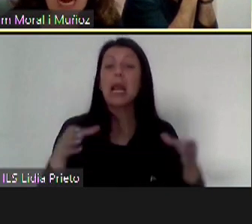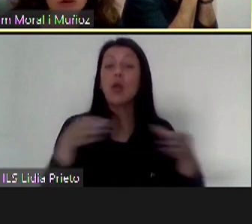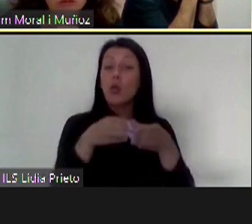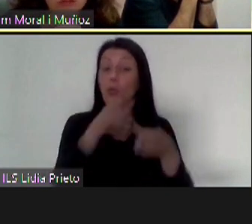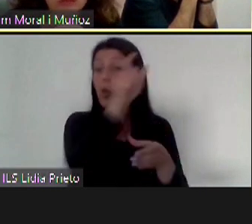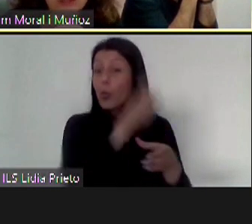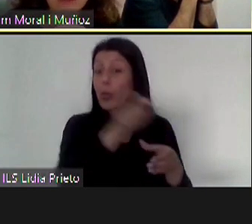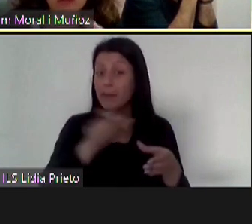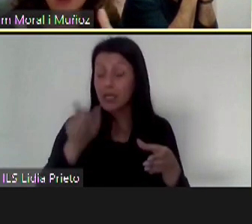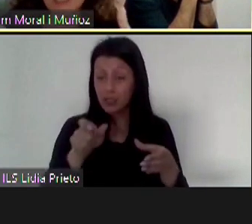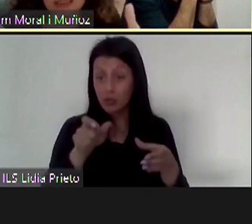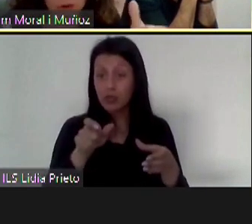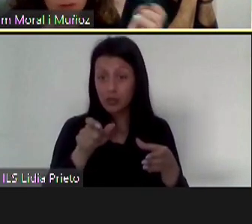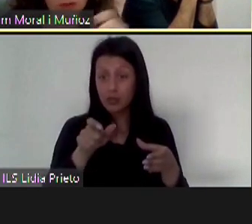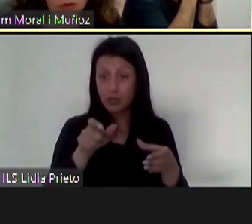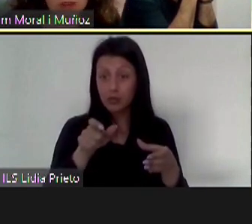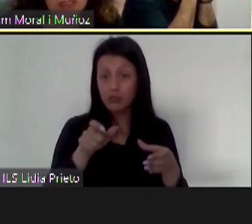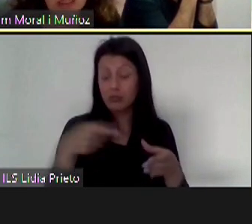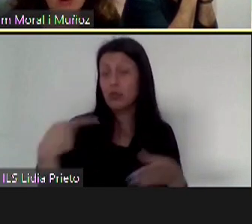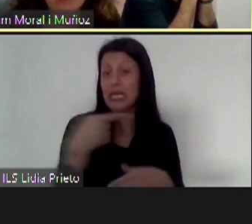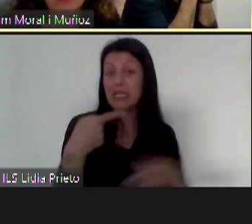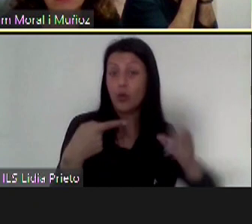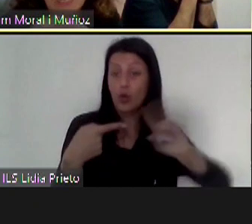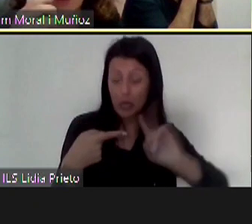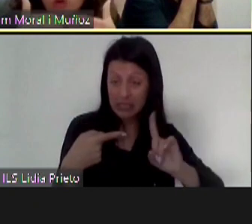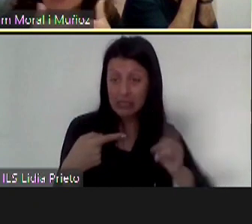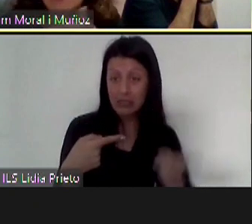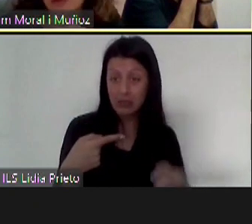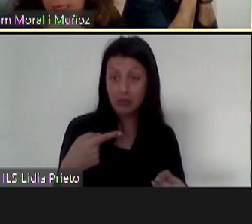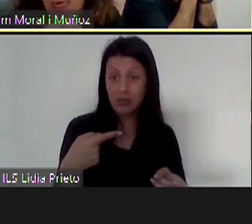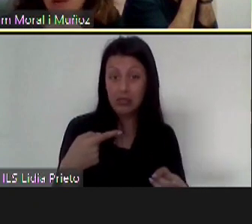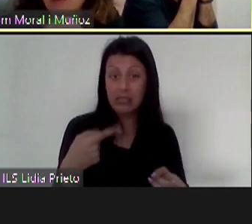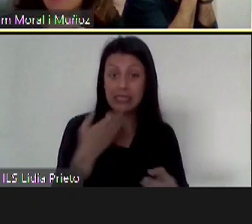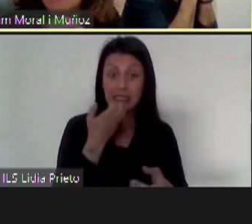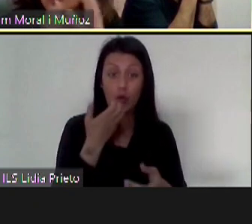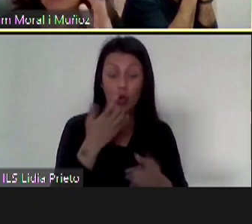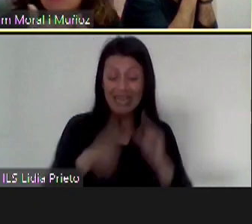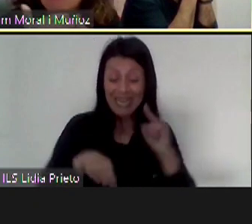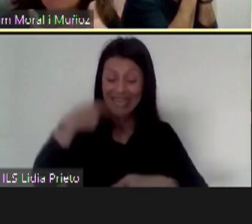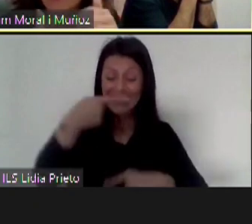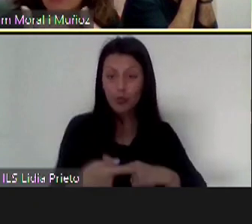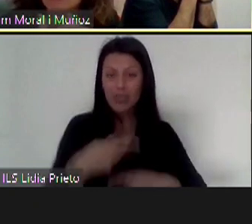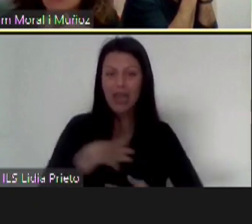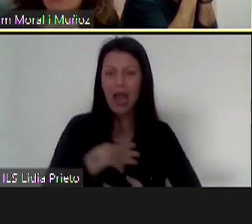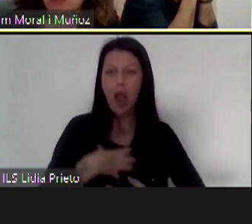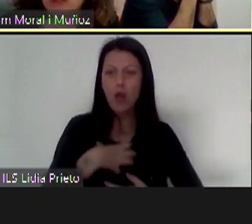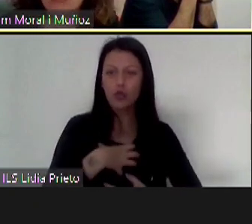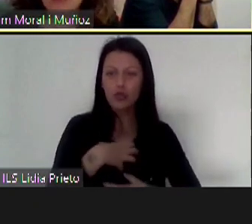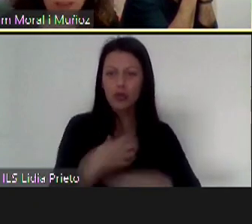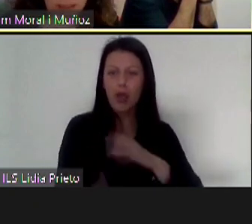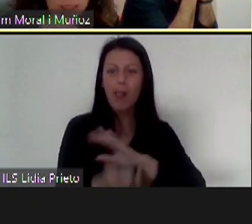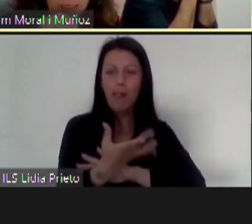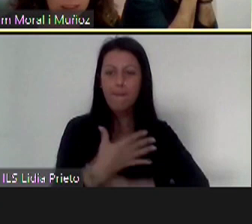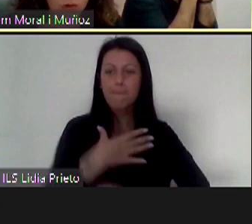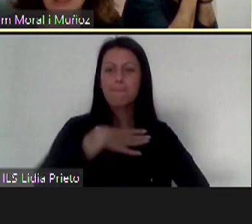el delirar no es negativo en sí mismo, sino la angustia que pueda generar. Van evolucionando a la hora de